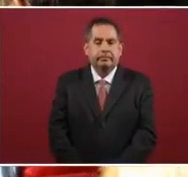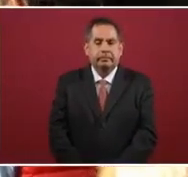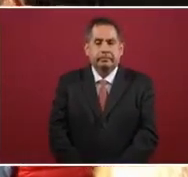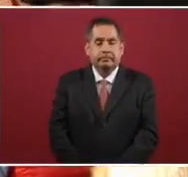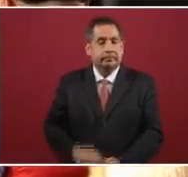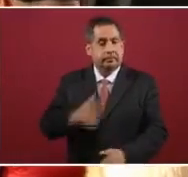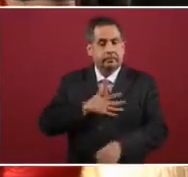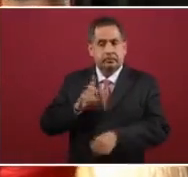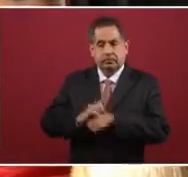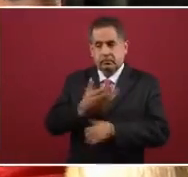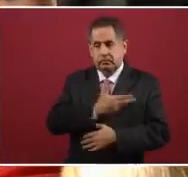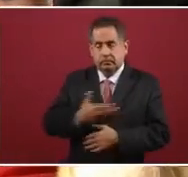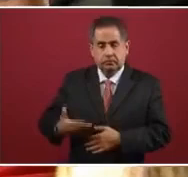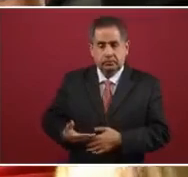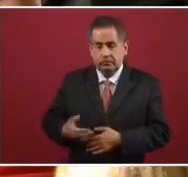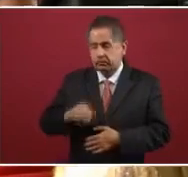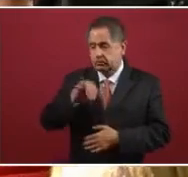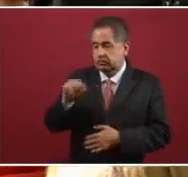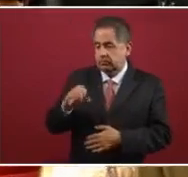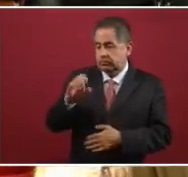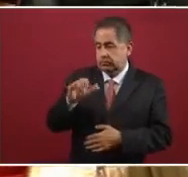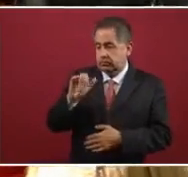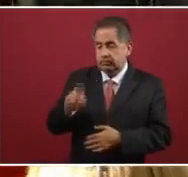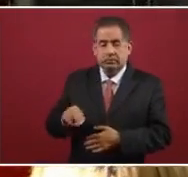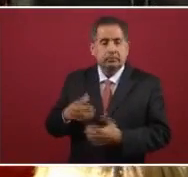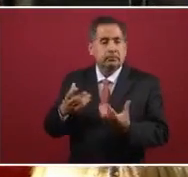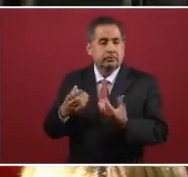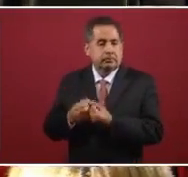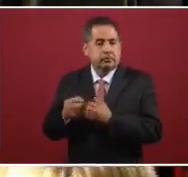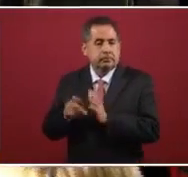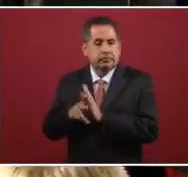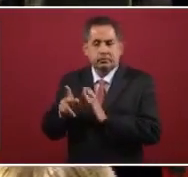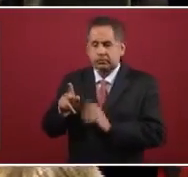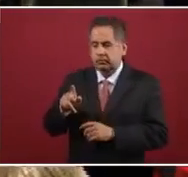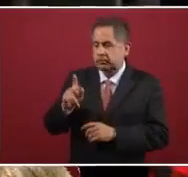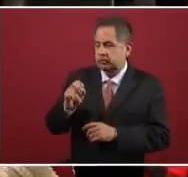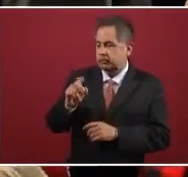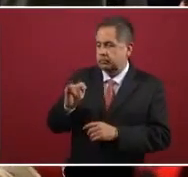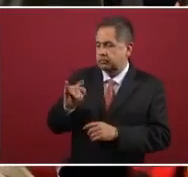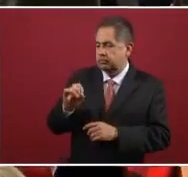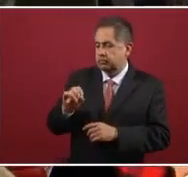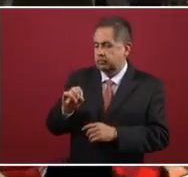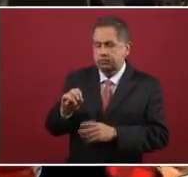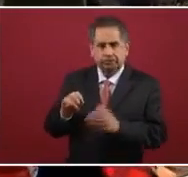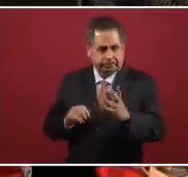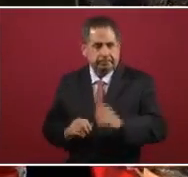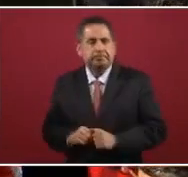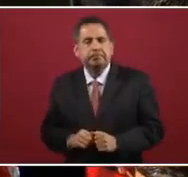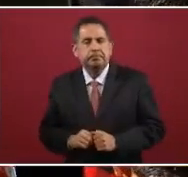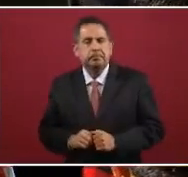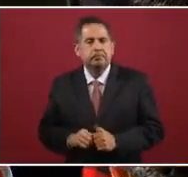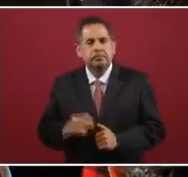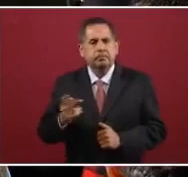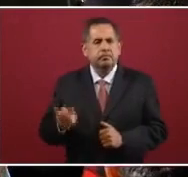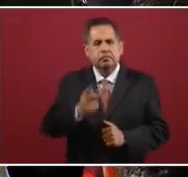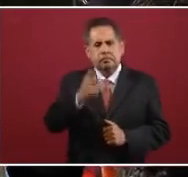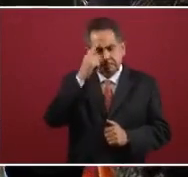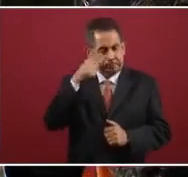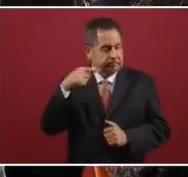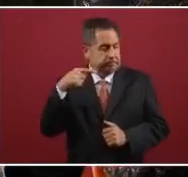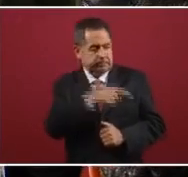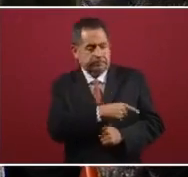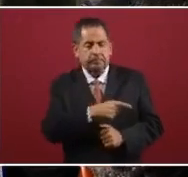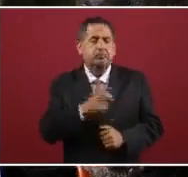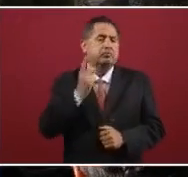Buenos días, presidente. Jocelyn Gutiérrez, de Político.mx. Para preguntarle cuál es su reacción frente a la postura del diputado del